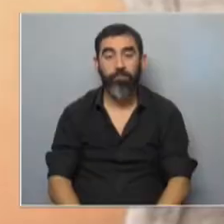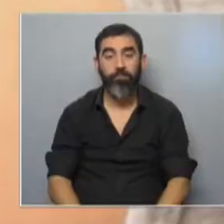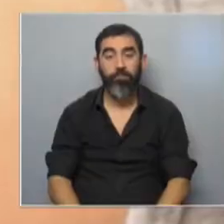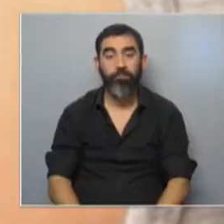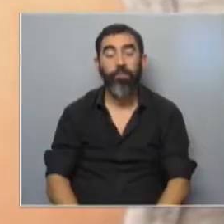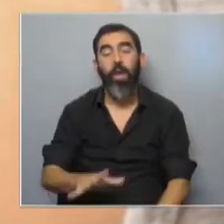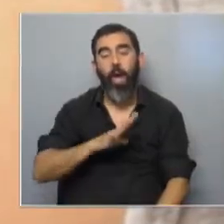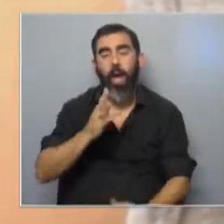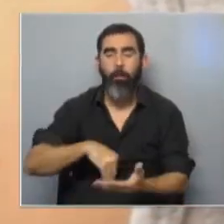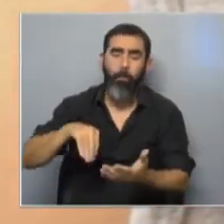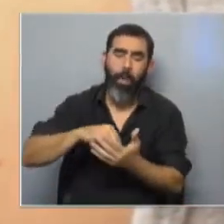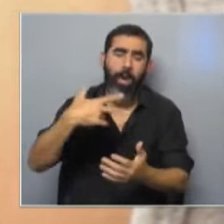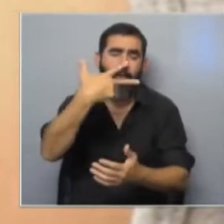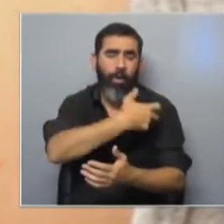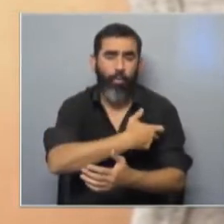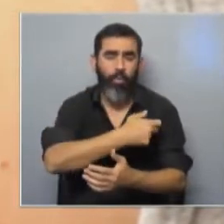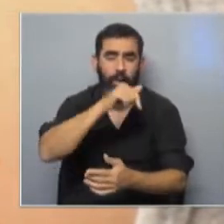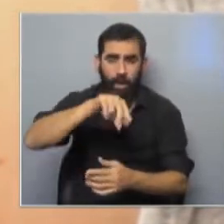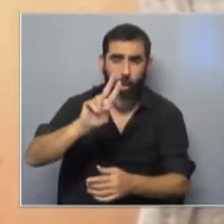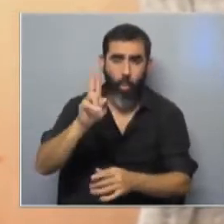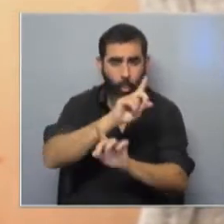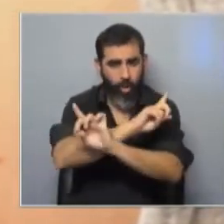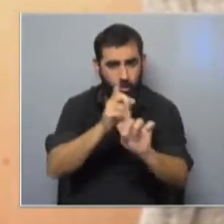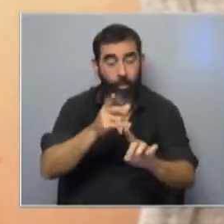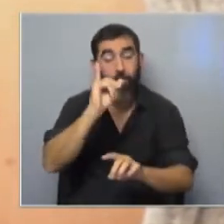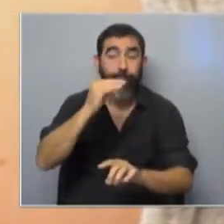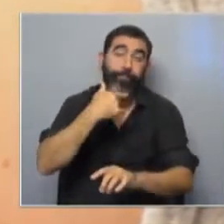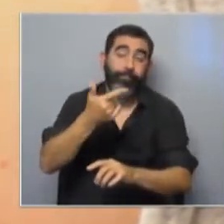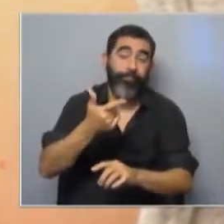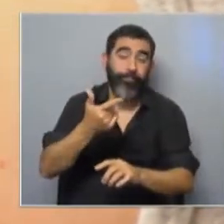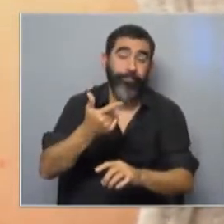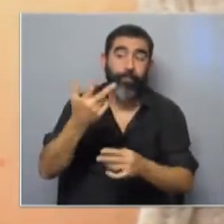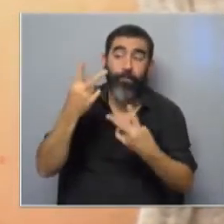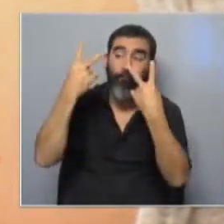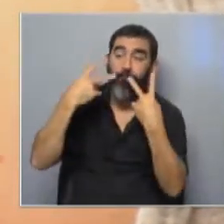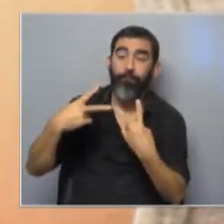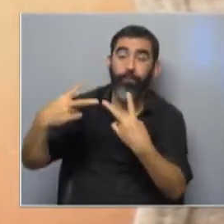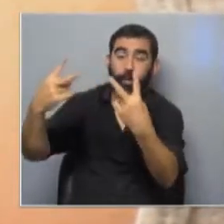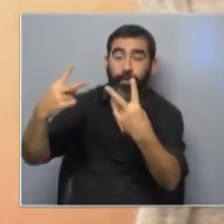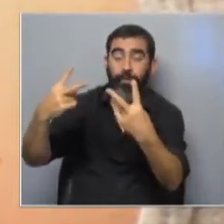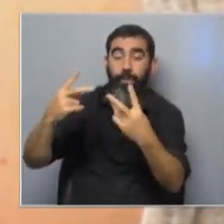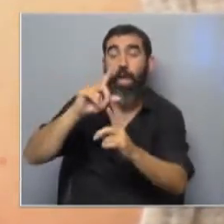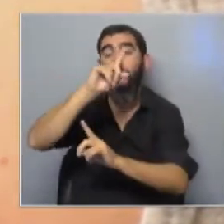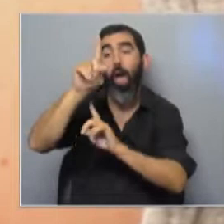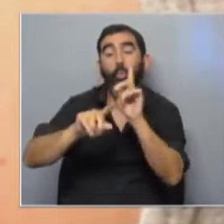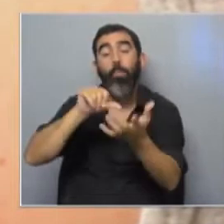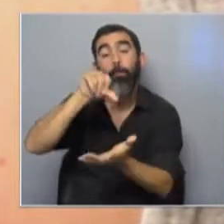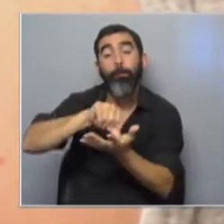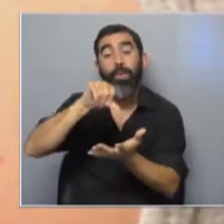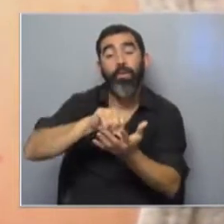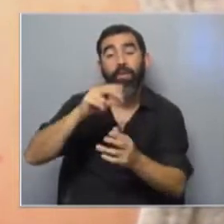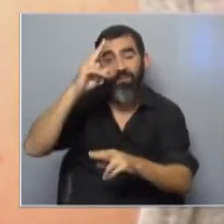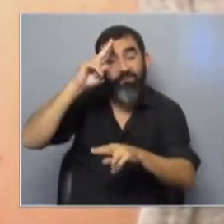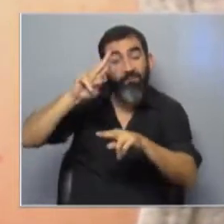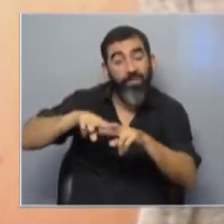Después hay otras vacunas que no se dan en el país, pero si uno, por ejemplo, va a viajar a algunos países donde hay algunas